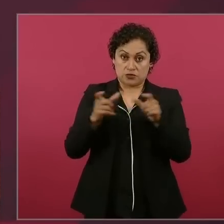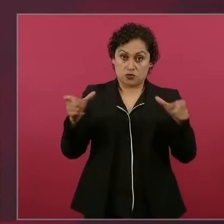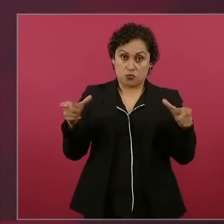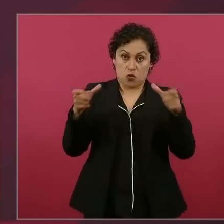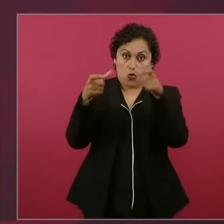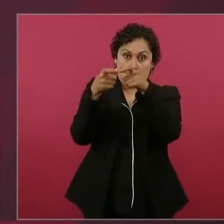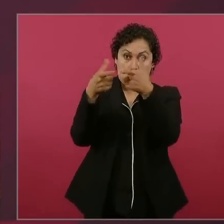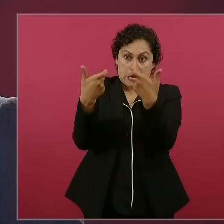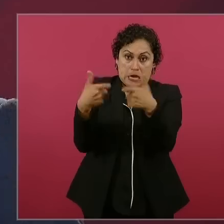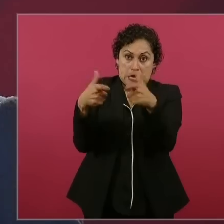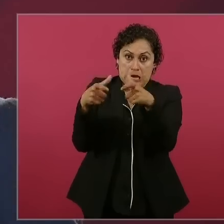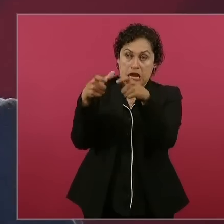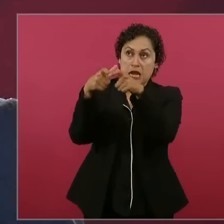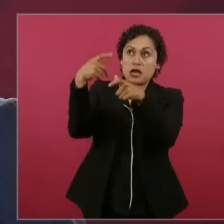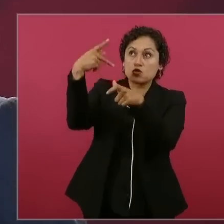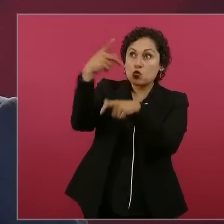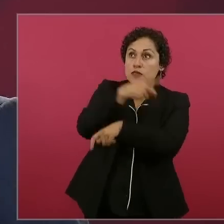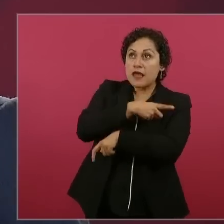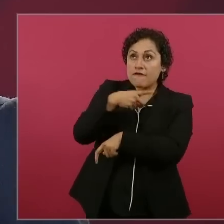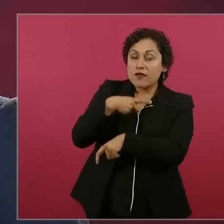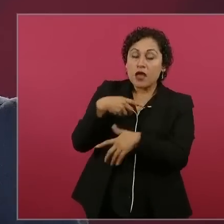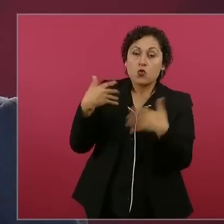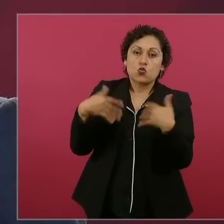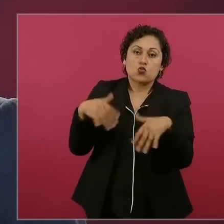en deudas públicas,